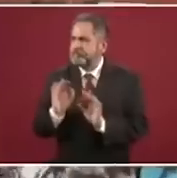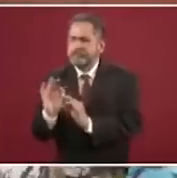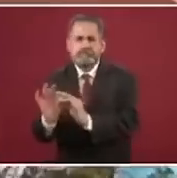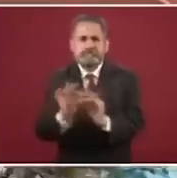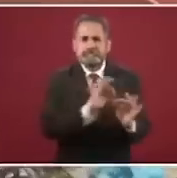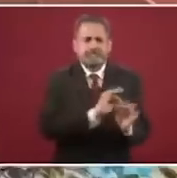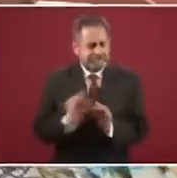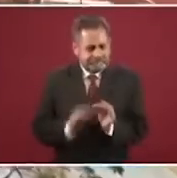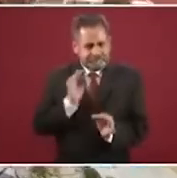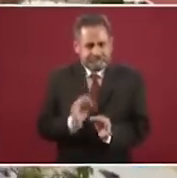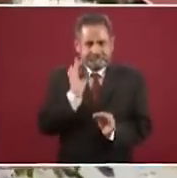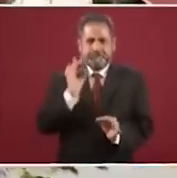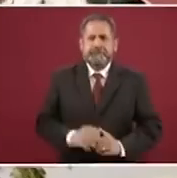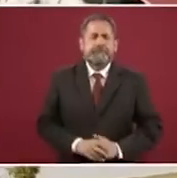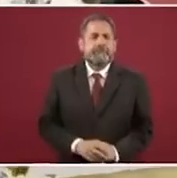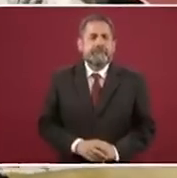eso.